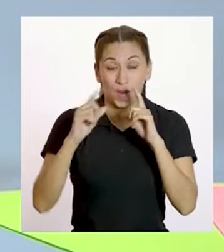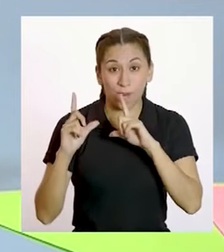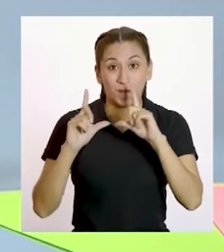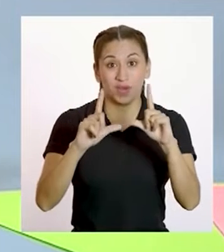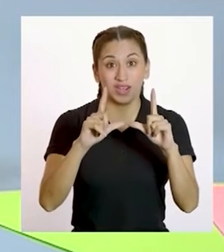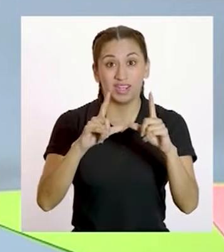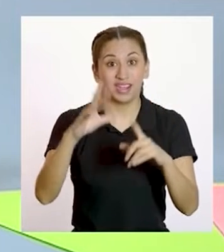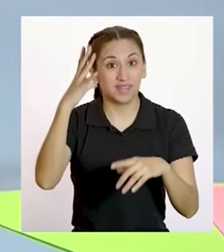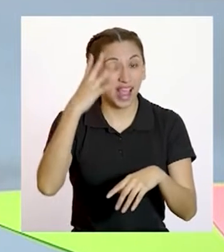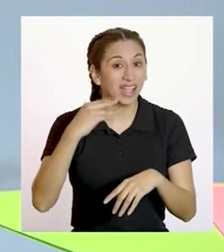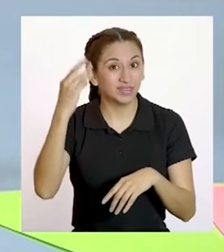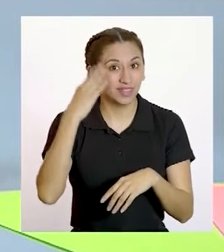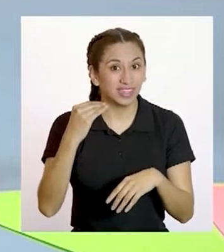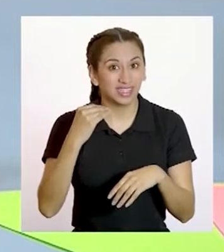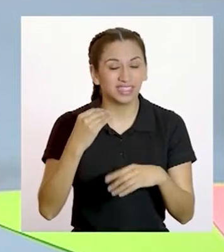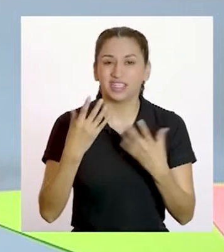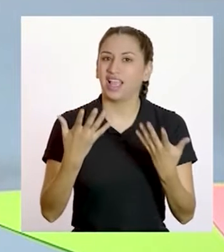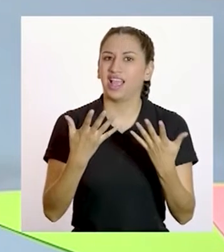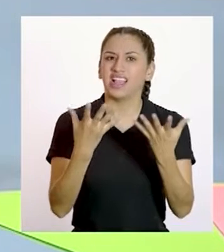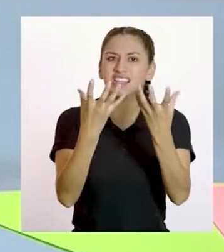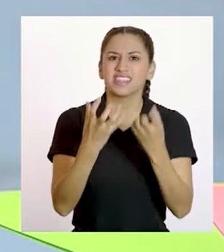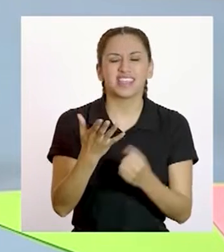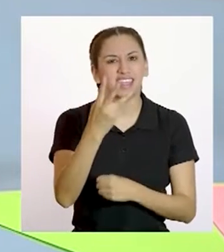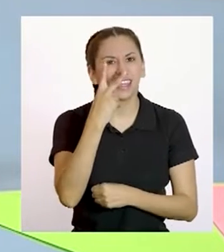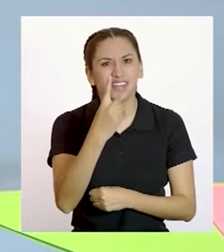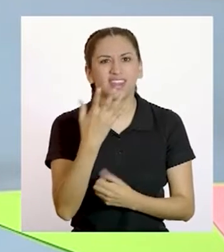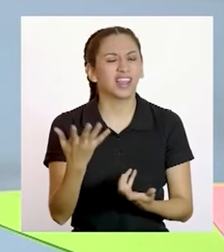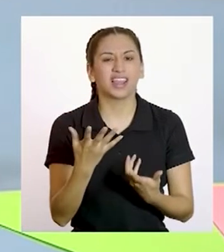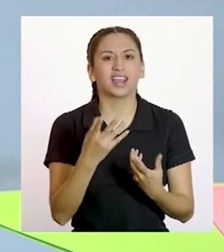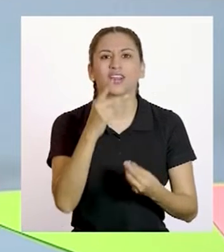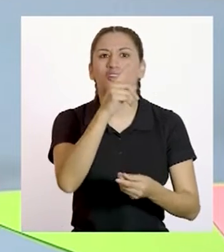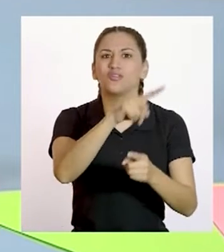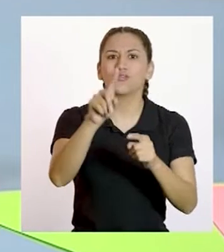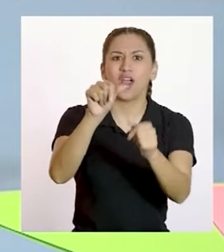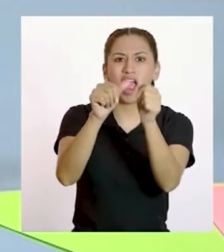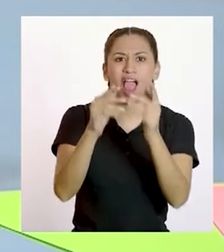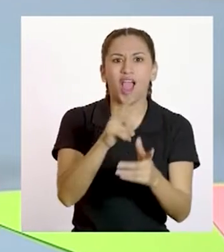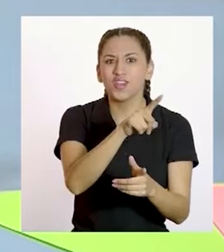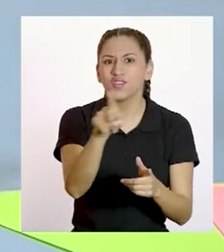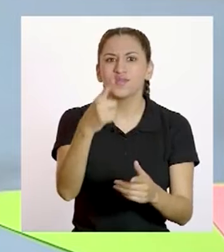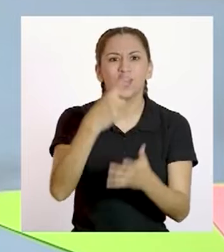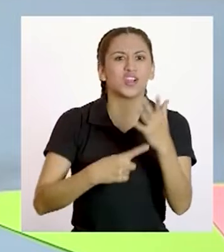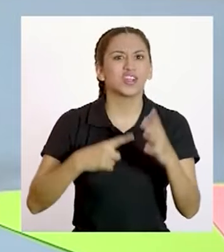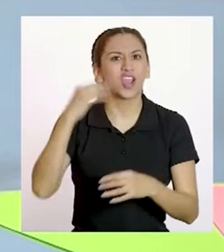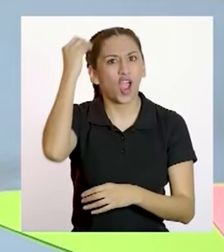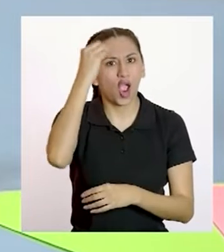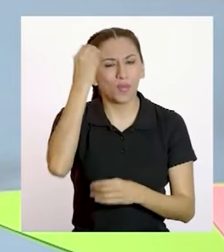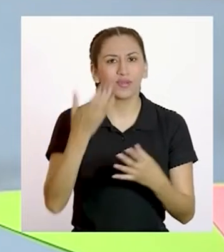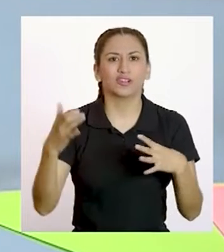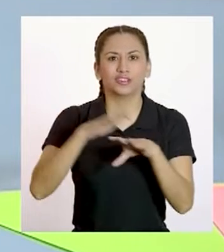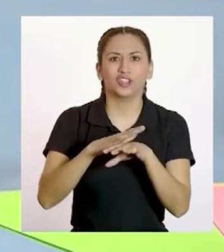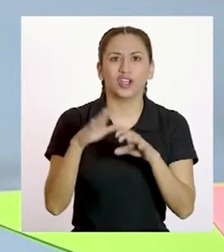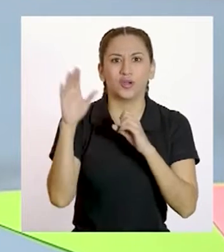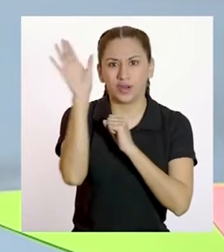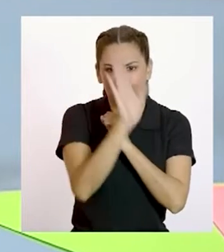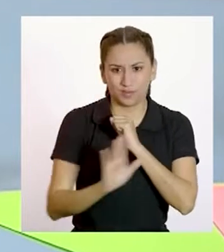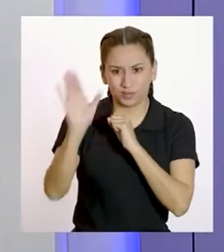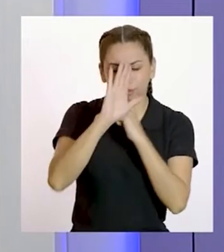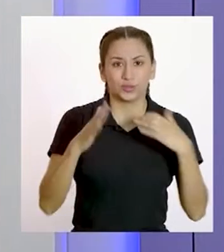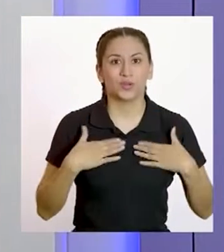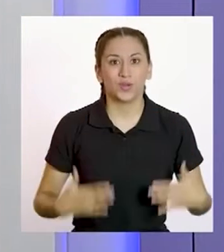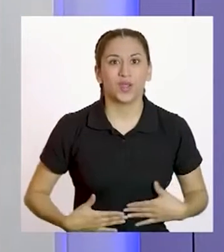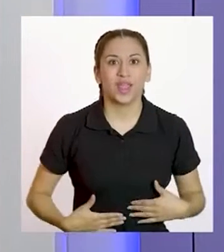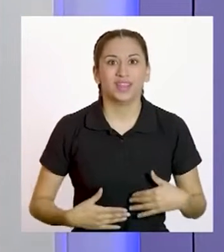programa de esta experiencia de aprendizaje, veamos lo que los estudiantes quieren decirnos sobre el sistema